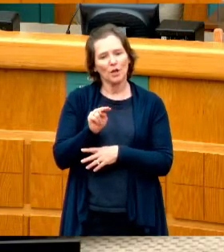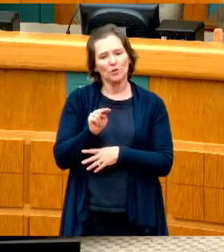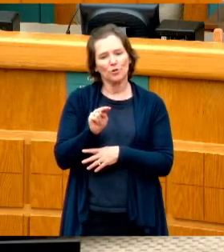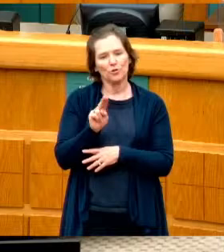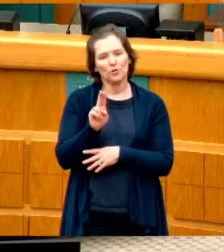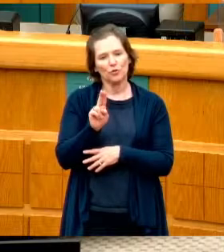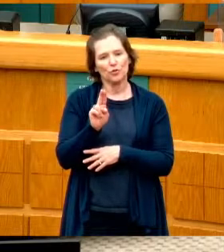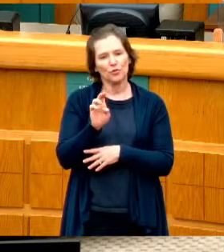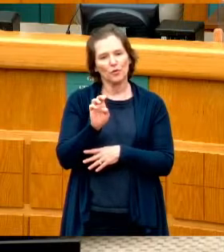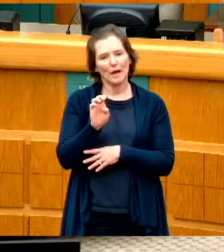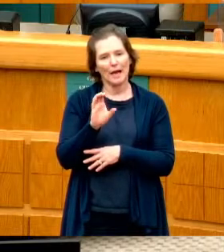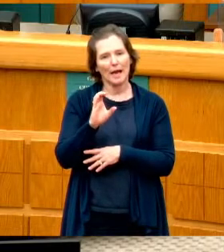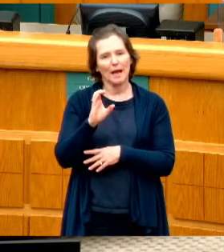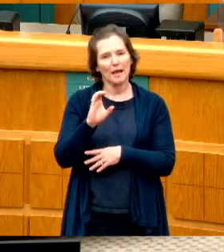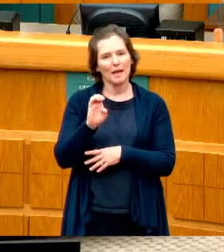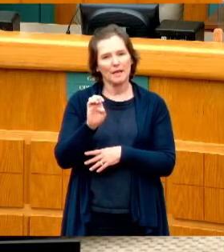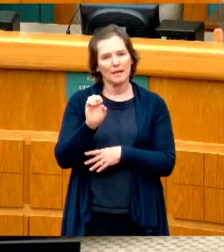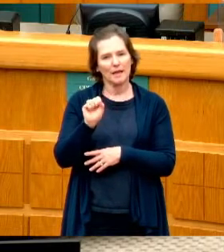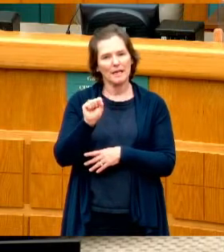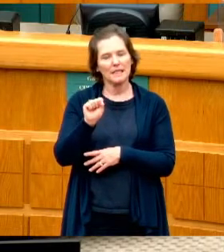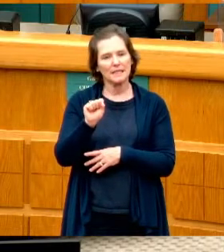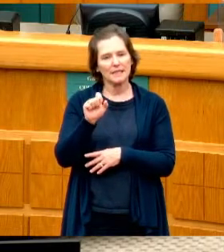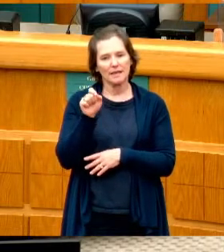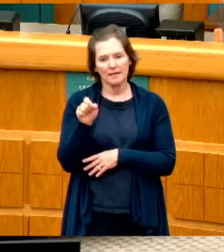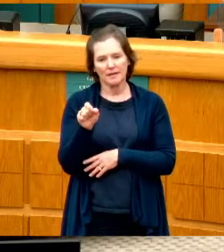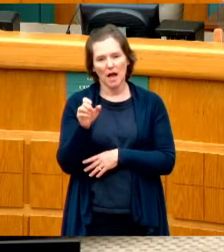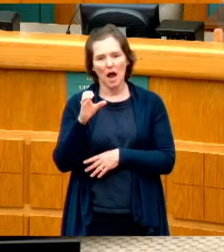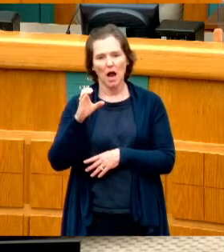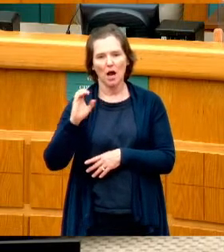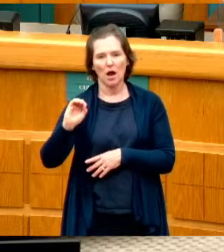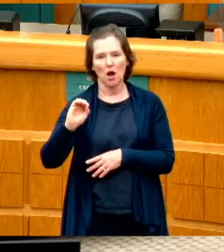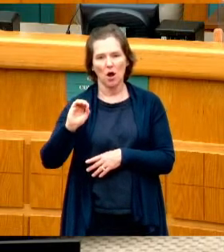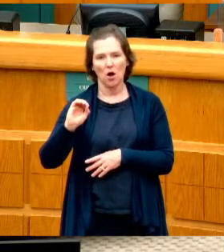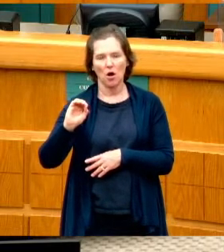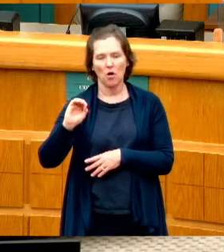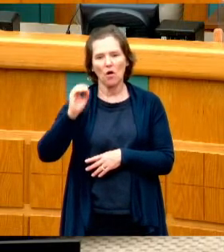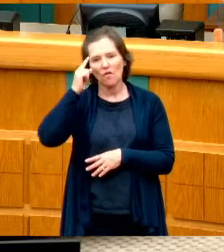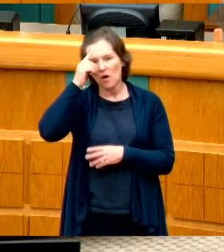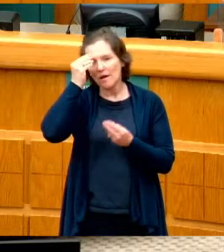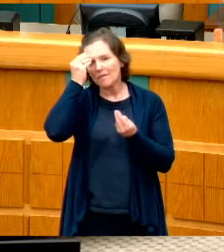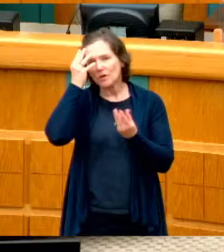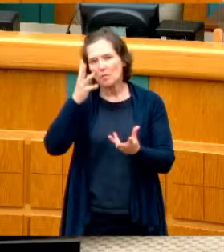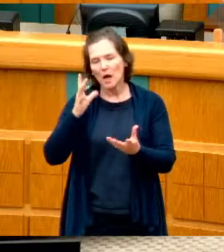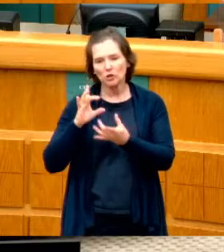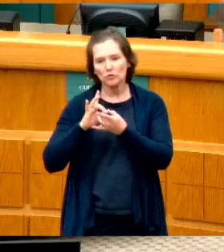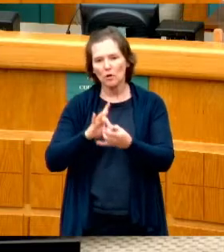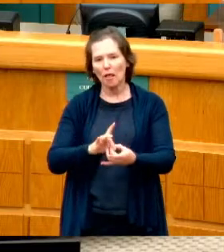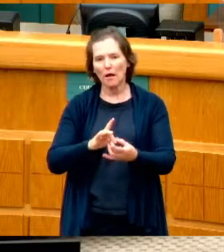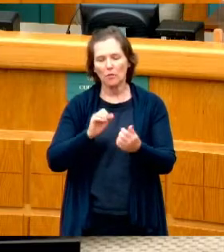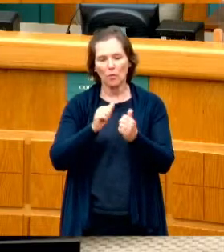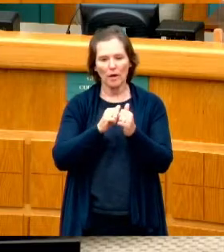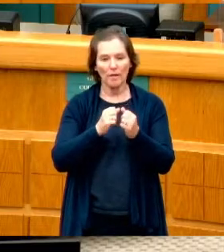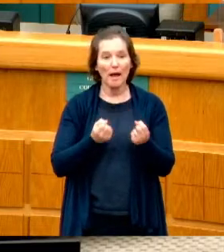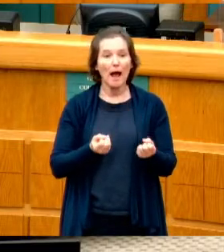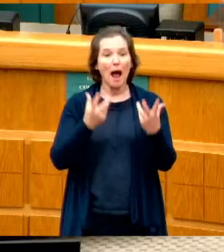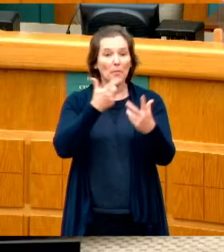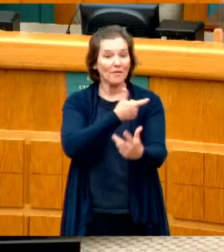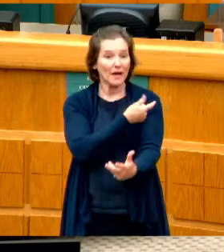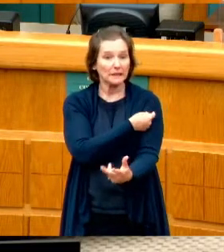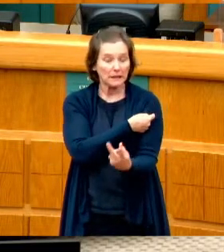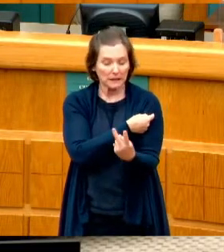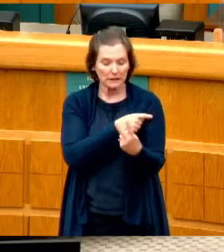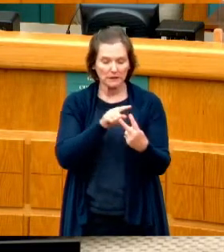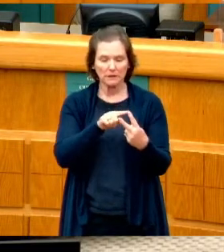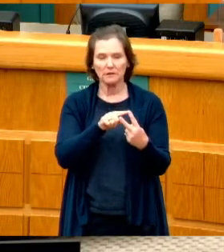estado. 1,100 guardias nacionales de todo el estado lo están usando para vacunar a las personas mayores confinadas en sus hogares en 26 condados del